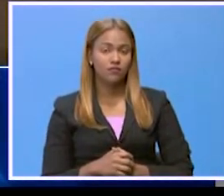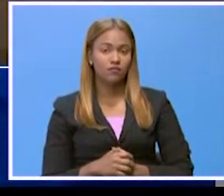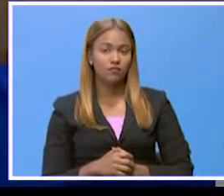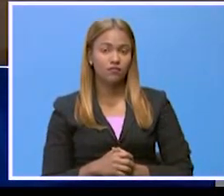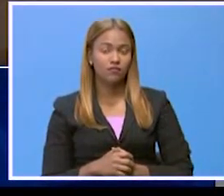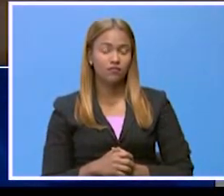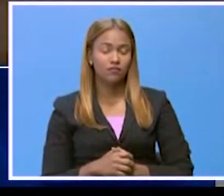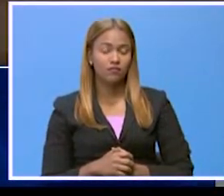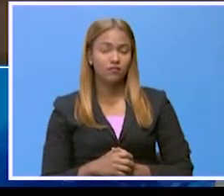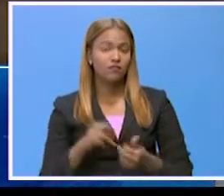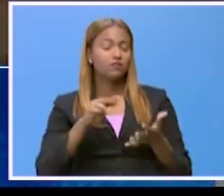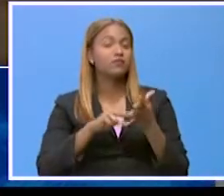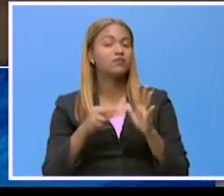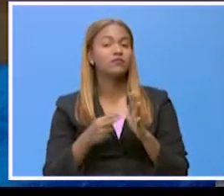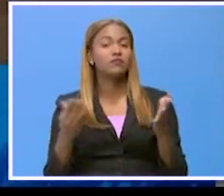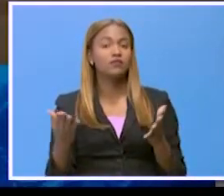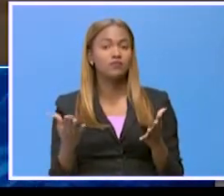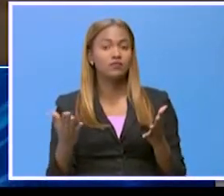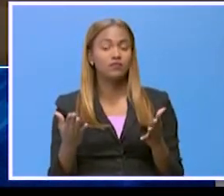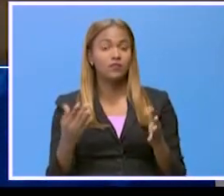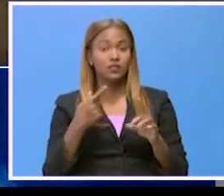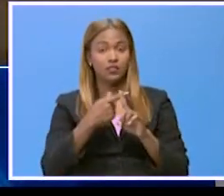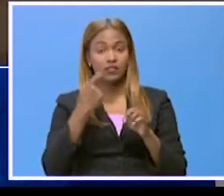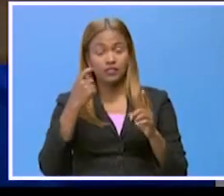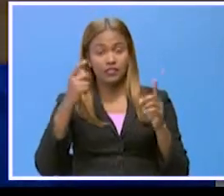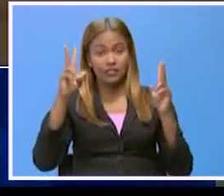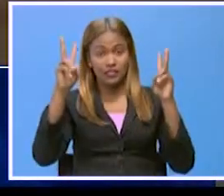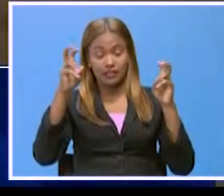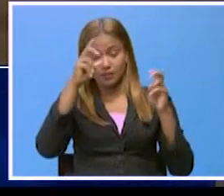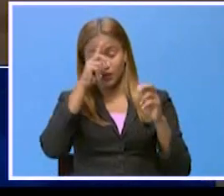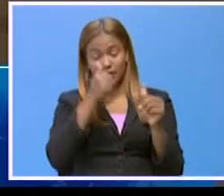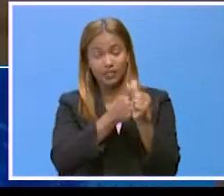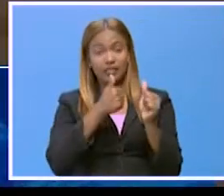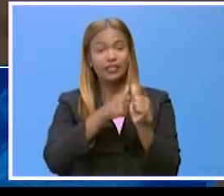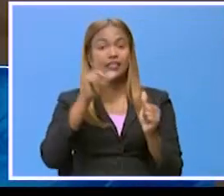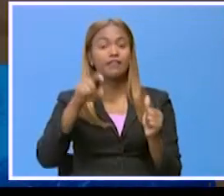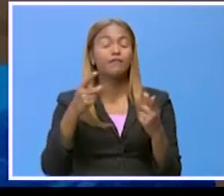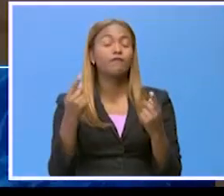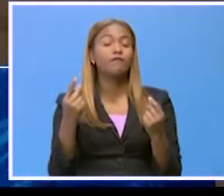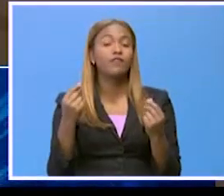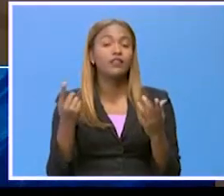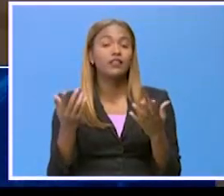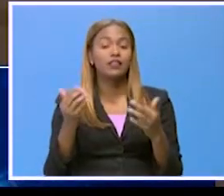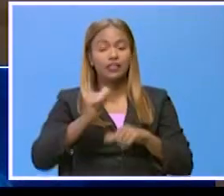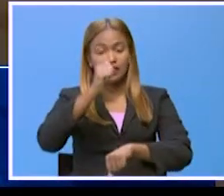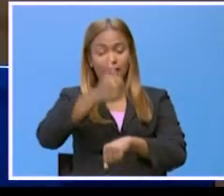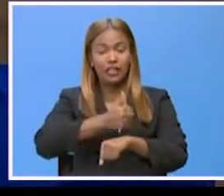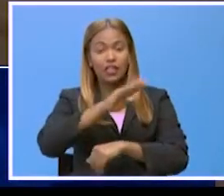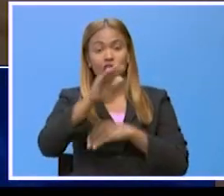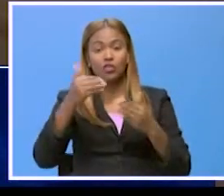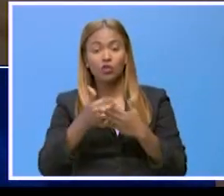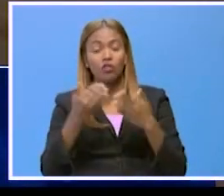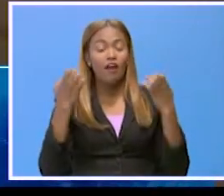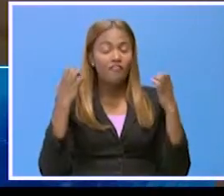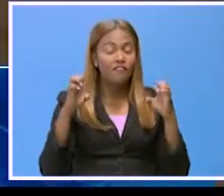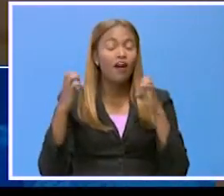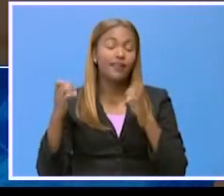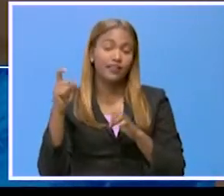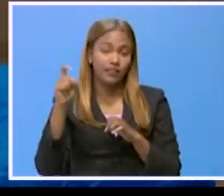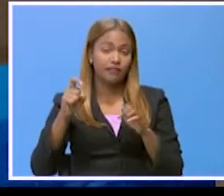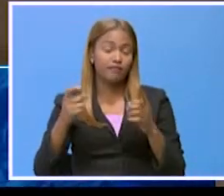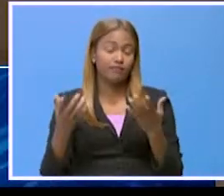o sea que el concepto alrededor del cual tienen que girar todos los esfuerzos